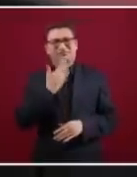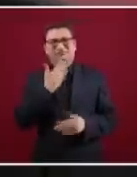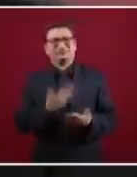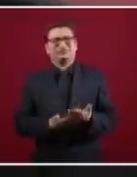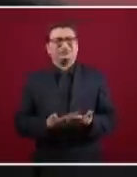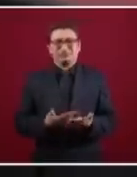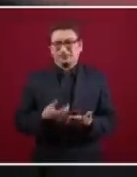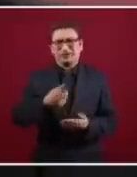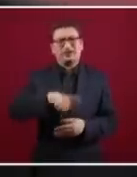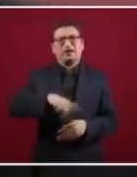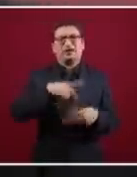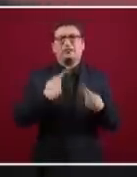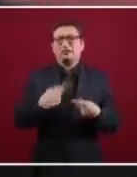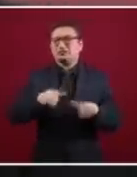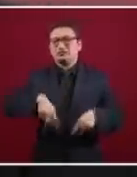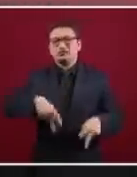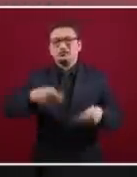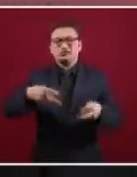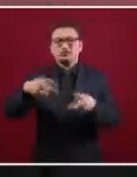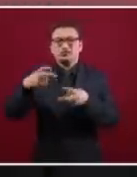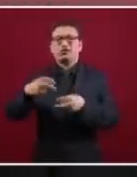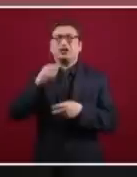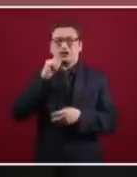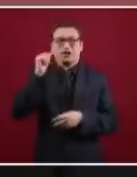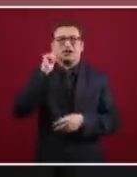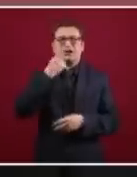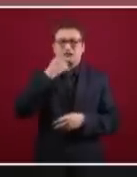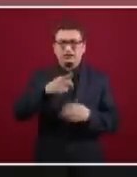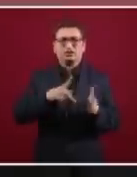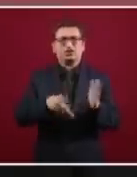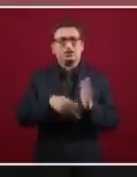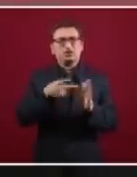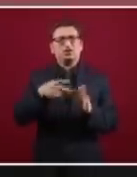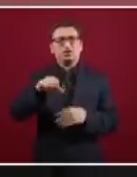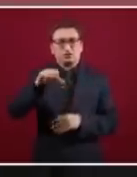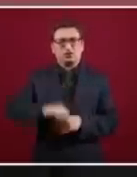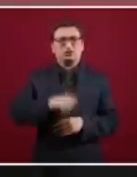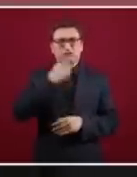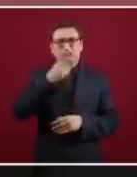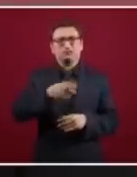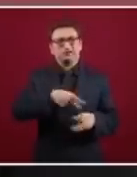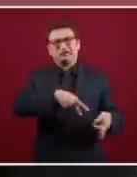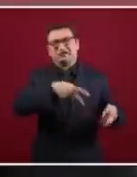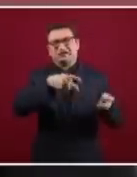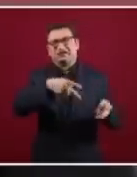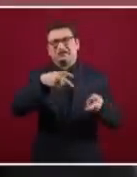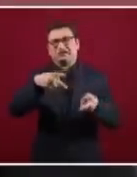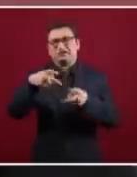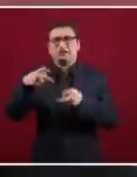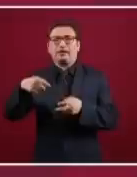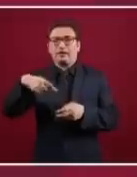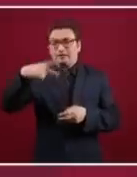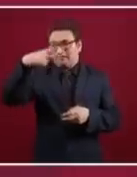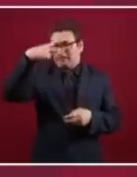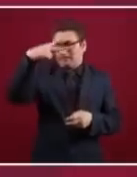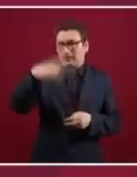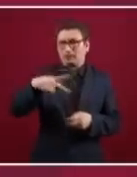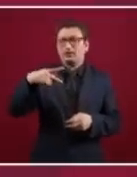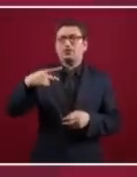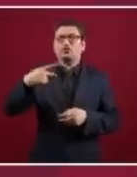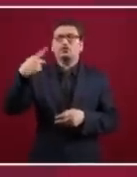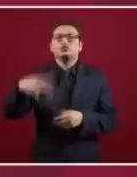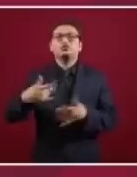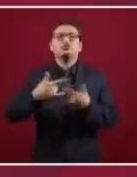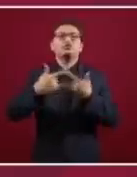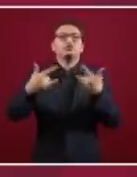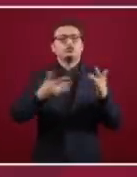de saqueo lo dije ayer lo repito ahora como nunca en la historia de méxico entonces